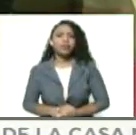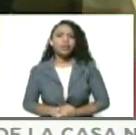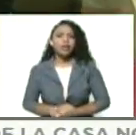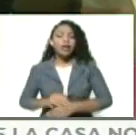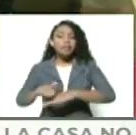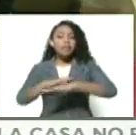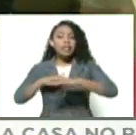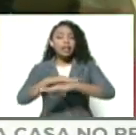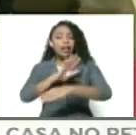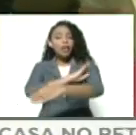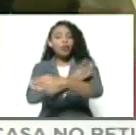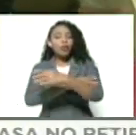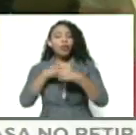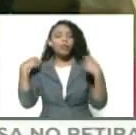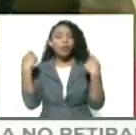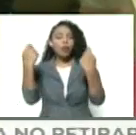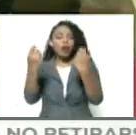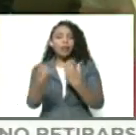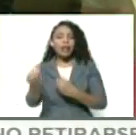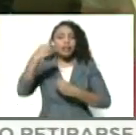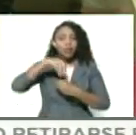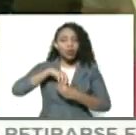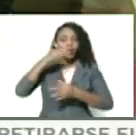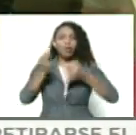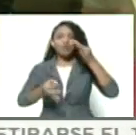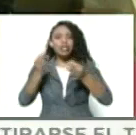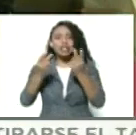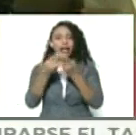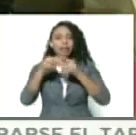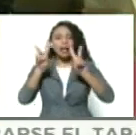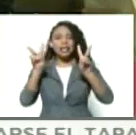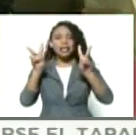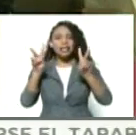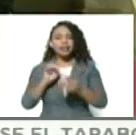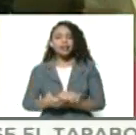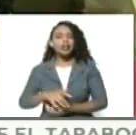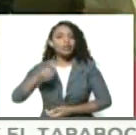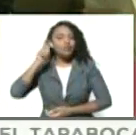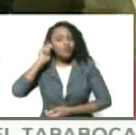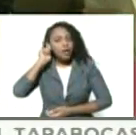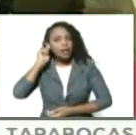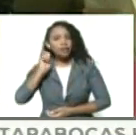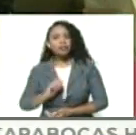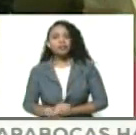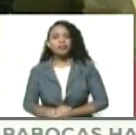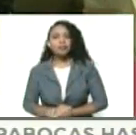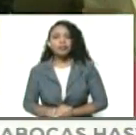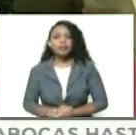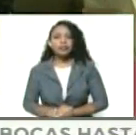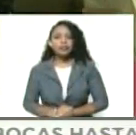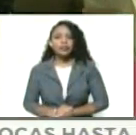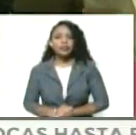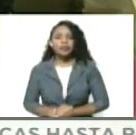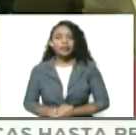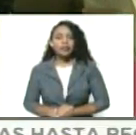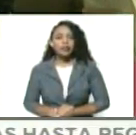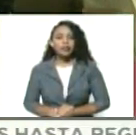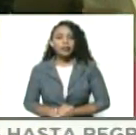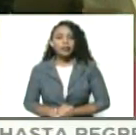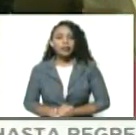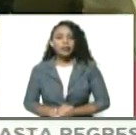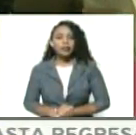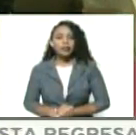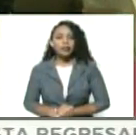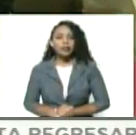ministra del Poder Popular para el Interior, Justicia y Paz, la almirante en jefa Carmen Teresa Meléndez